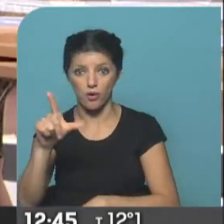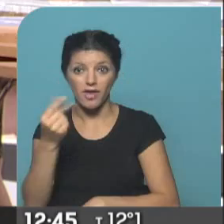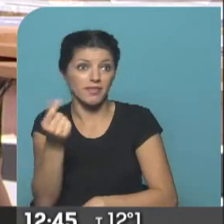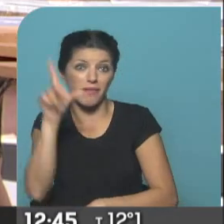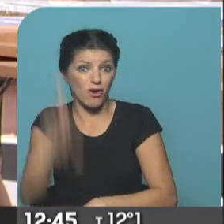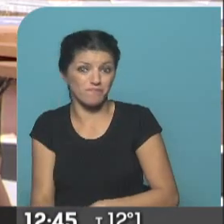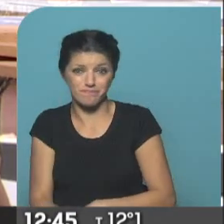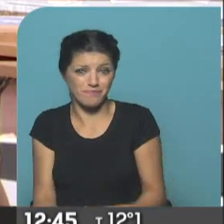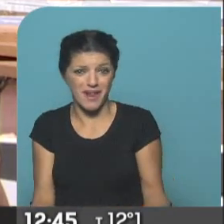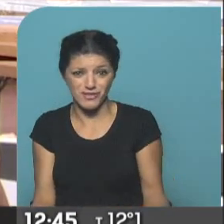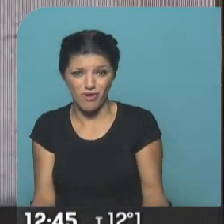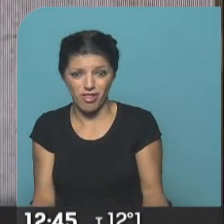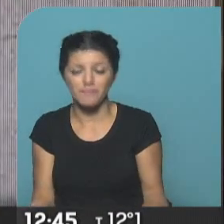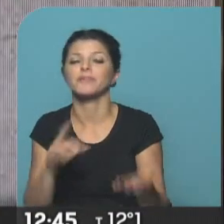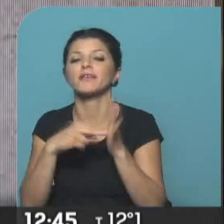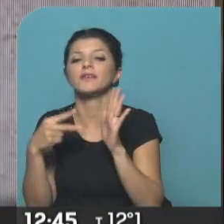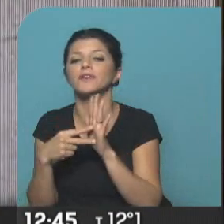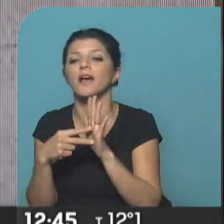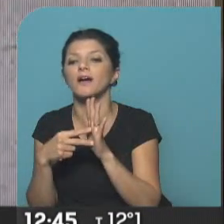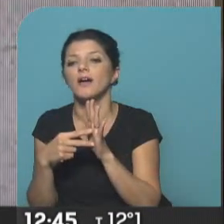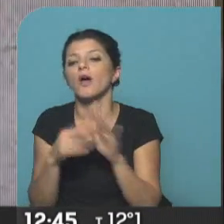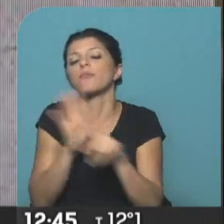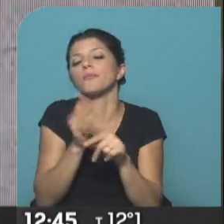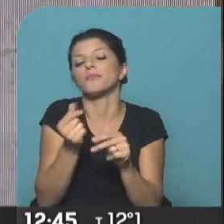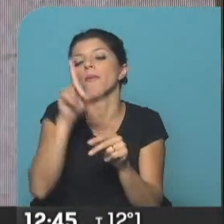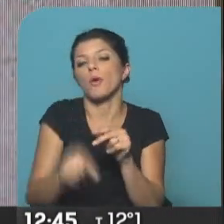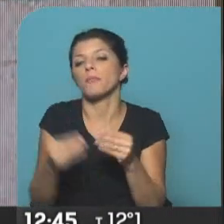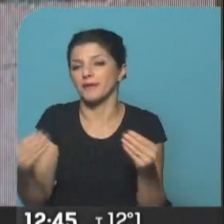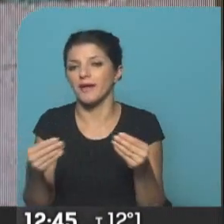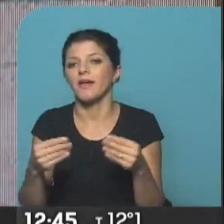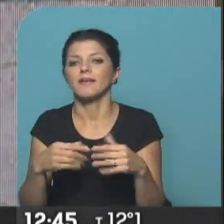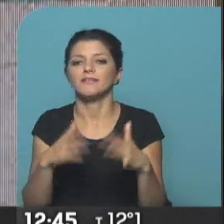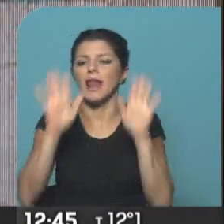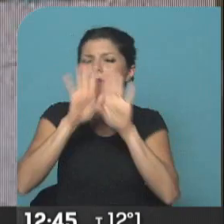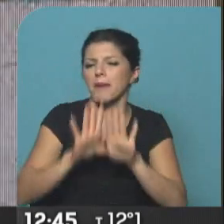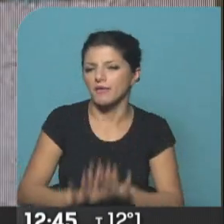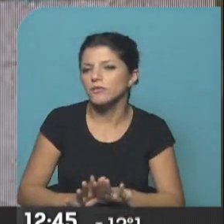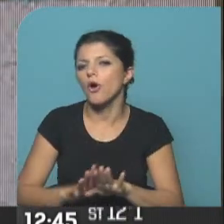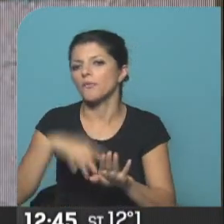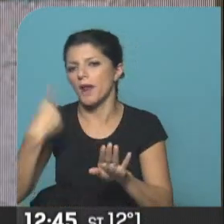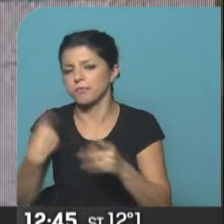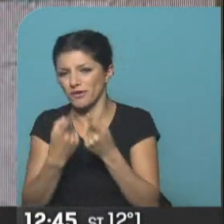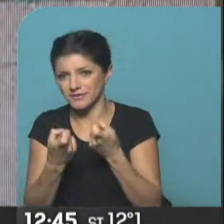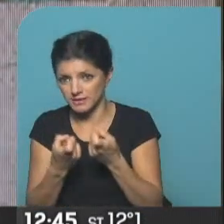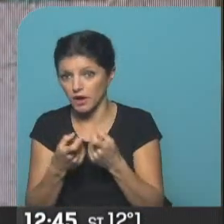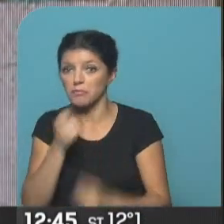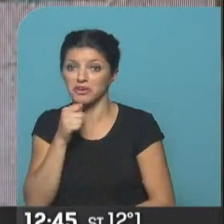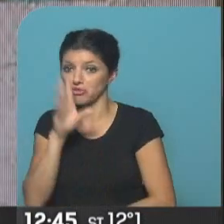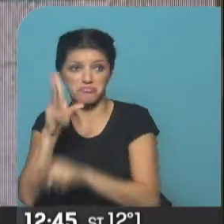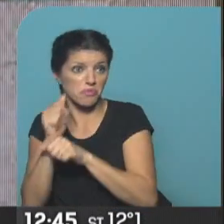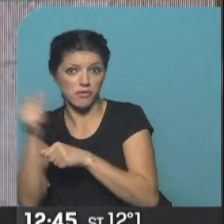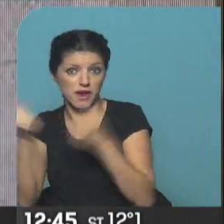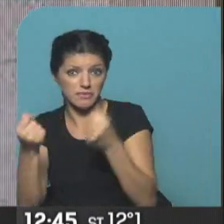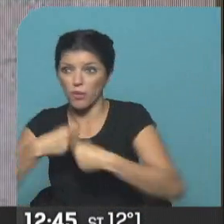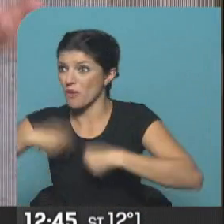¿no? Que implican un costo relativamente bajo en términos de inteligencia, de recursos disponibles. Pues bueno, robar una camioneta es algo que está al